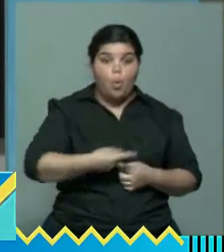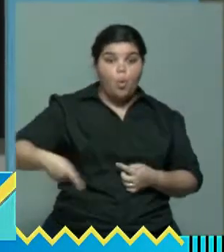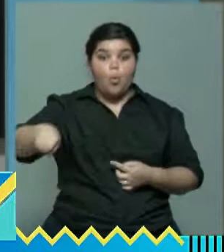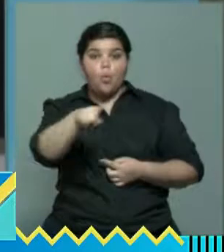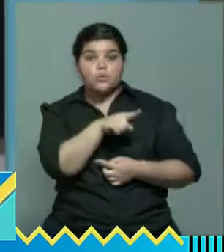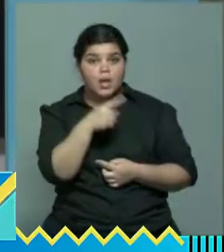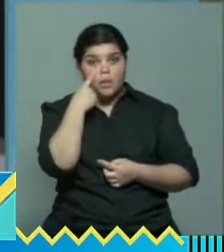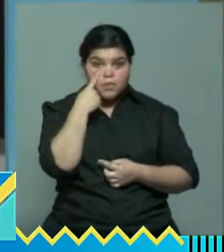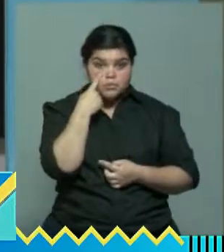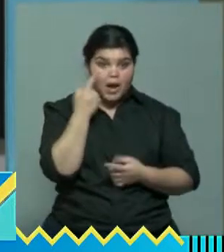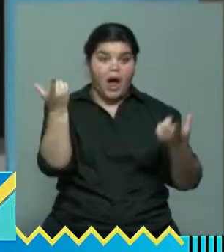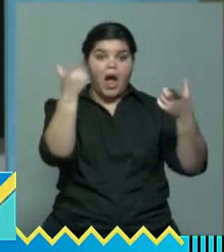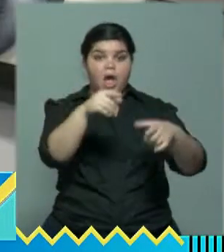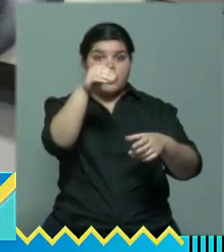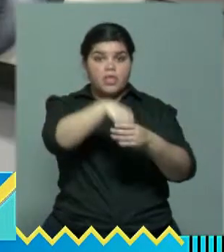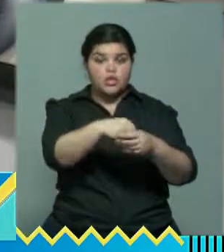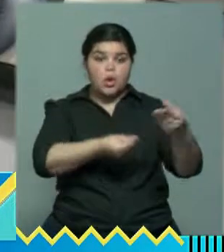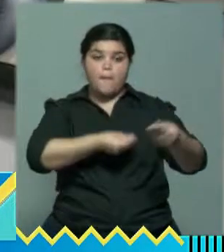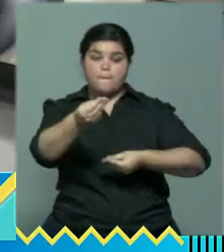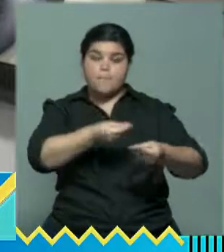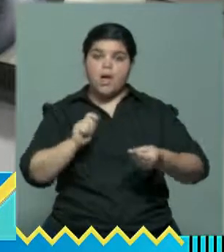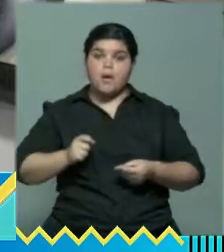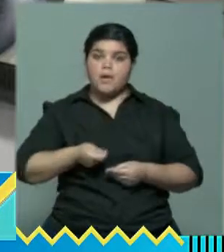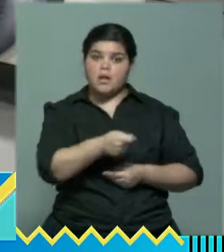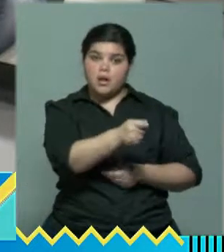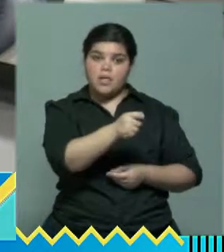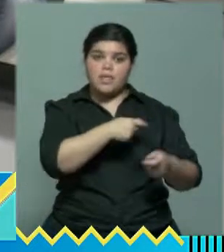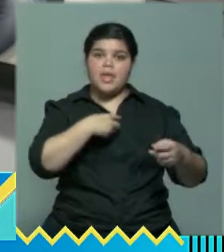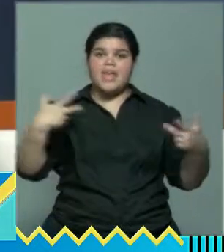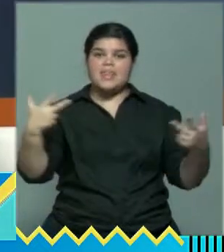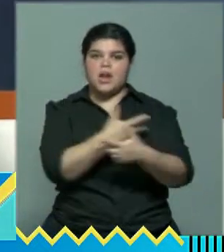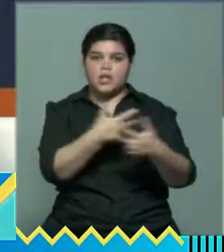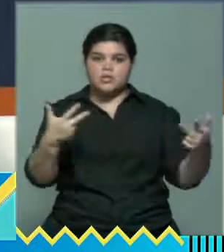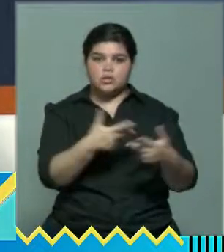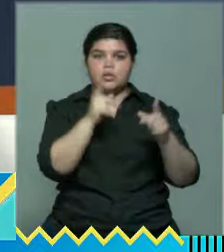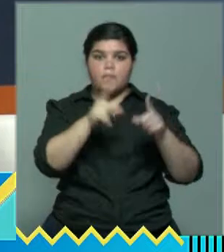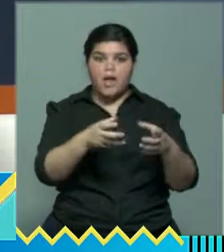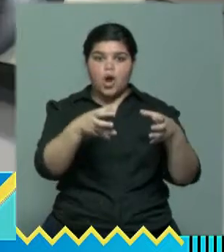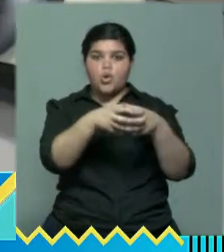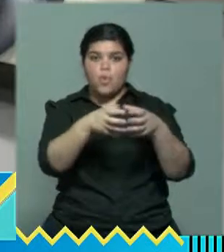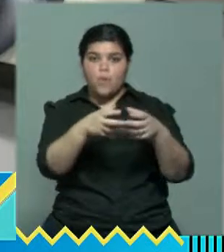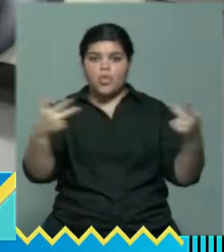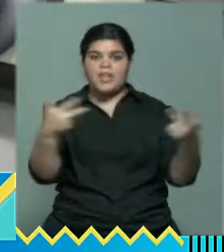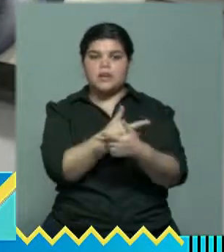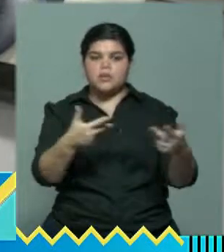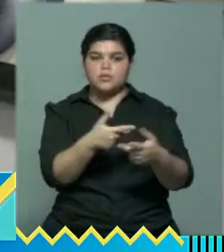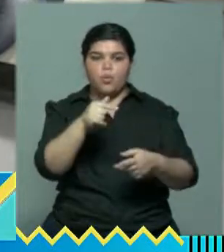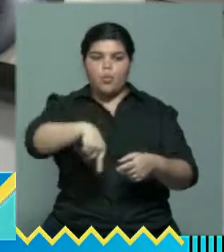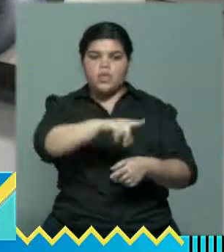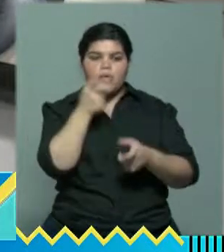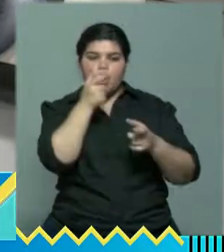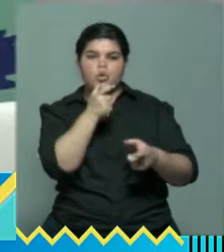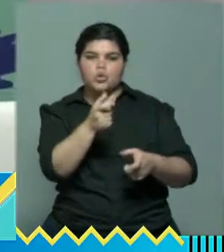su juzgado administrativo de tránsito y su cuerpo municipal de tránsito. ¿Hasta dónde pueden controlar? Y